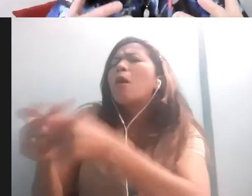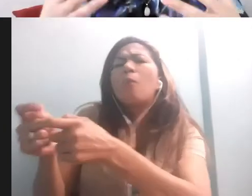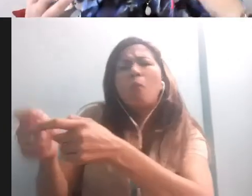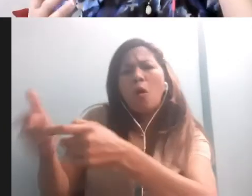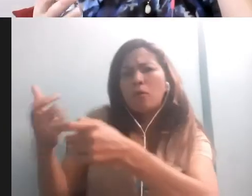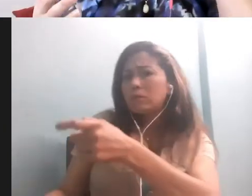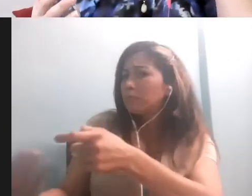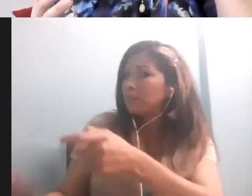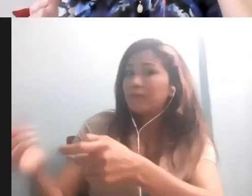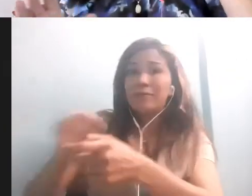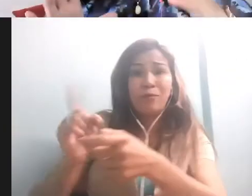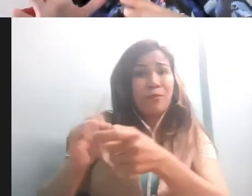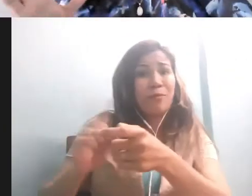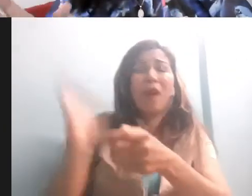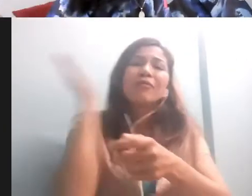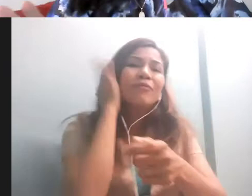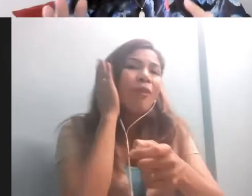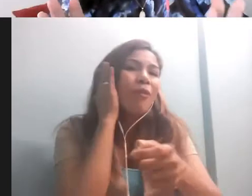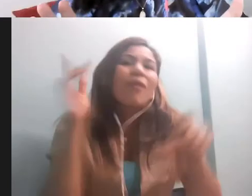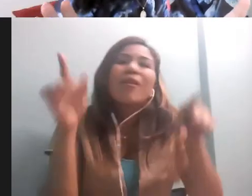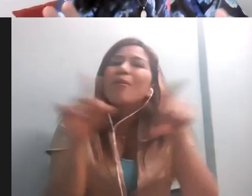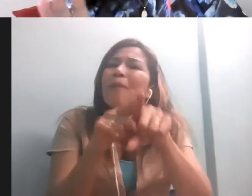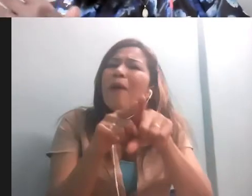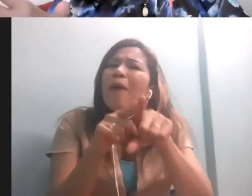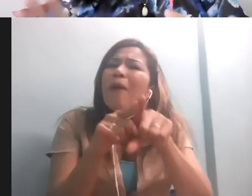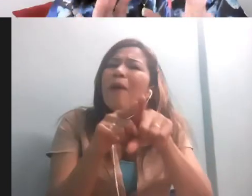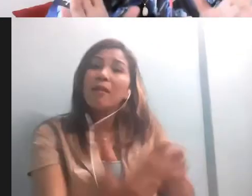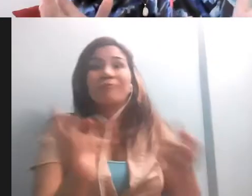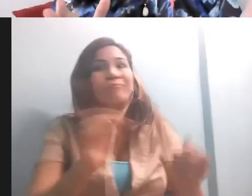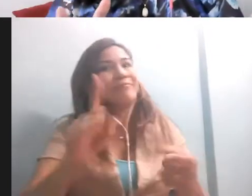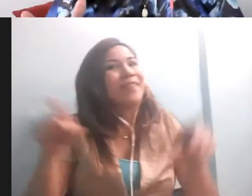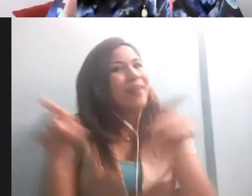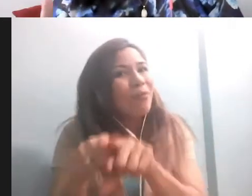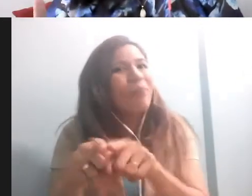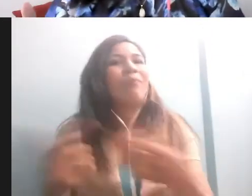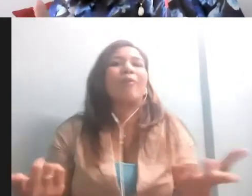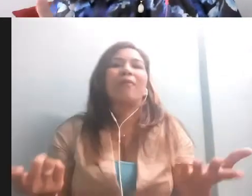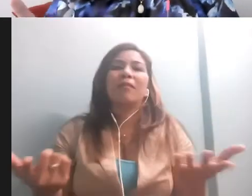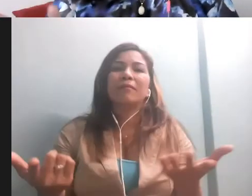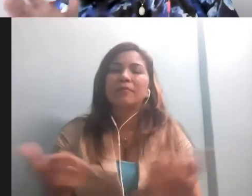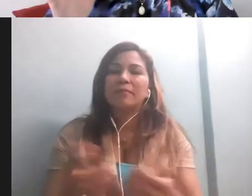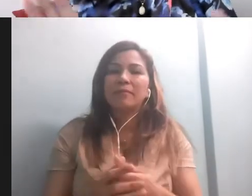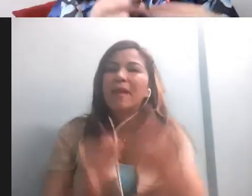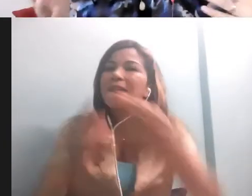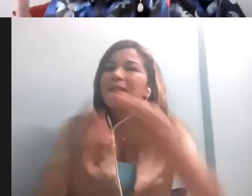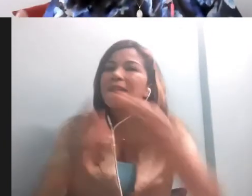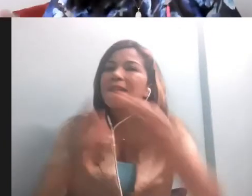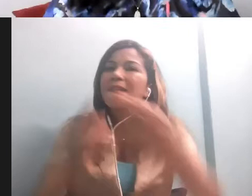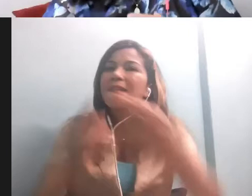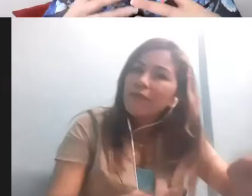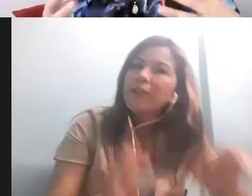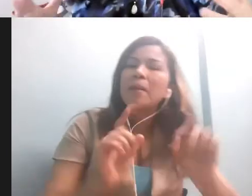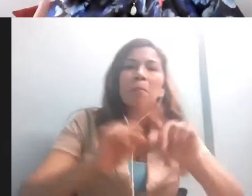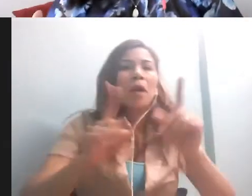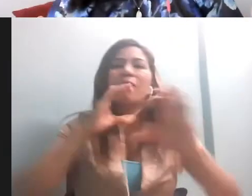considerarlo ni tocarlo como menos, simplemente hay una diferencia en su manera de comunicarse, pero se